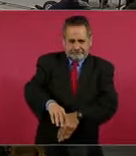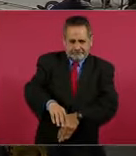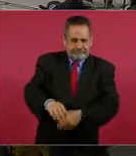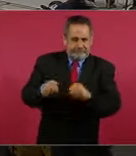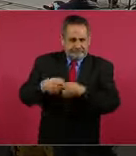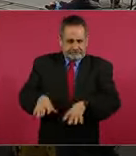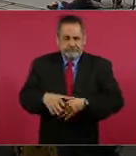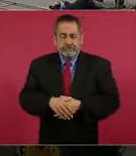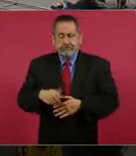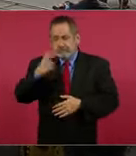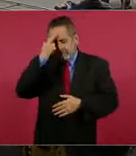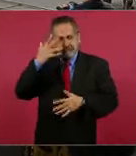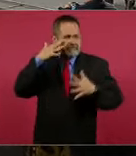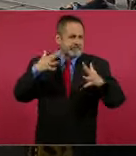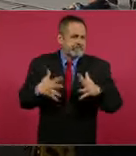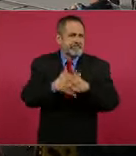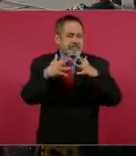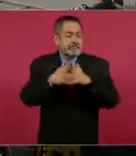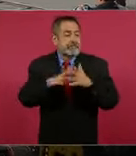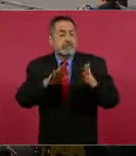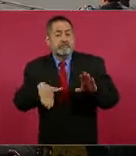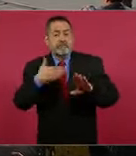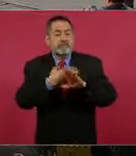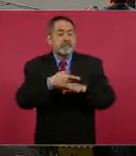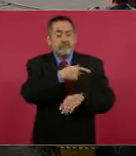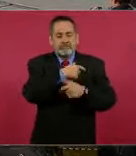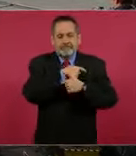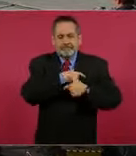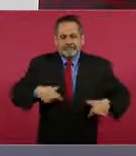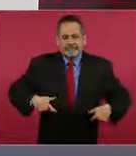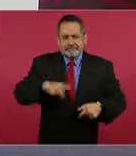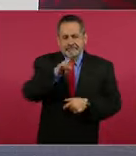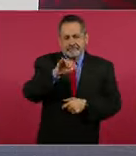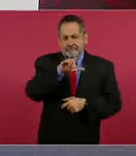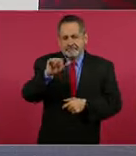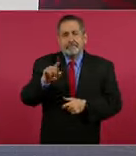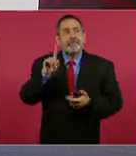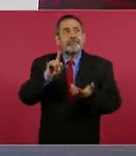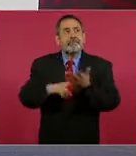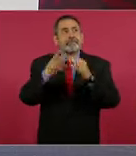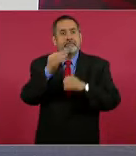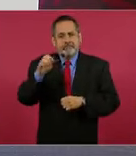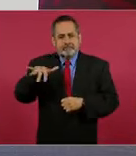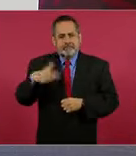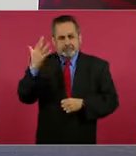cuando combatía a los villistas en 1915.